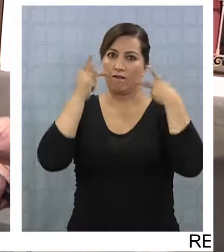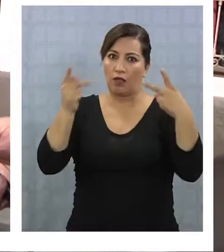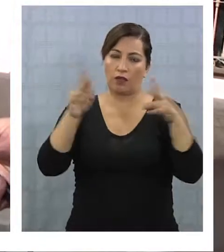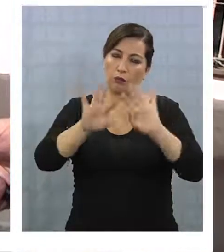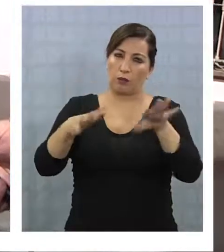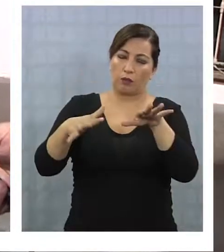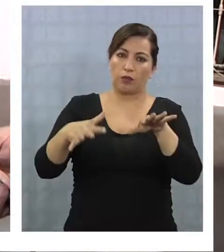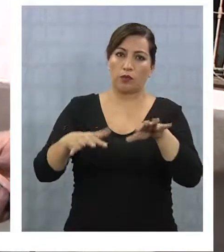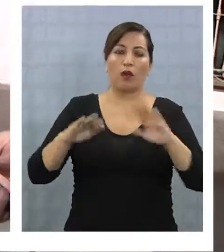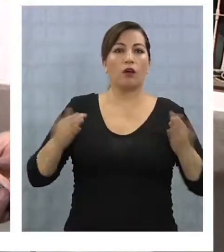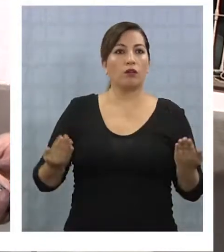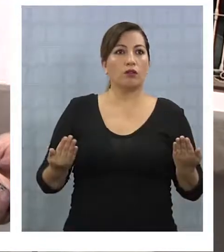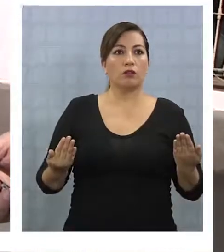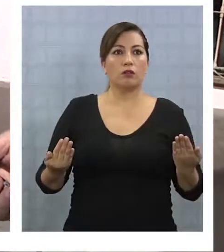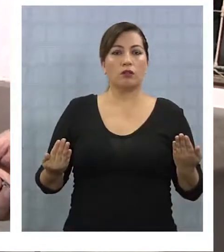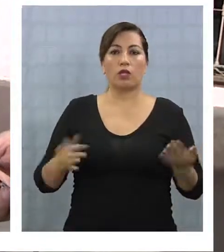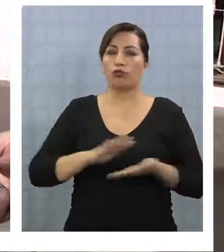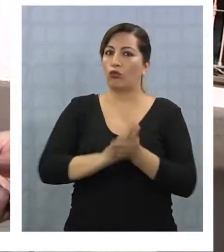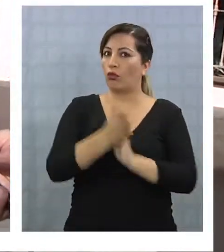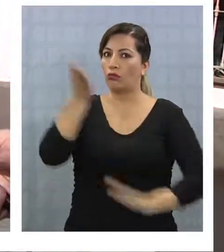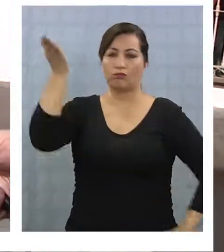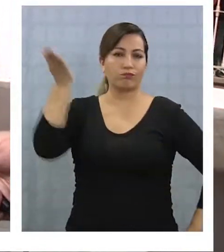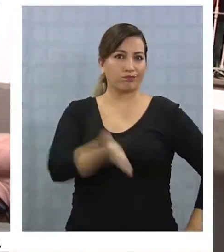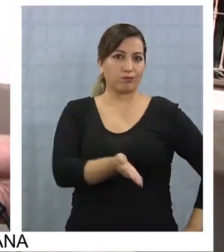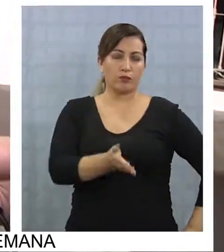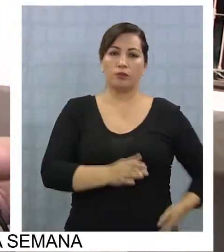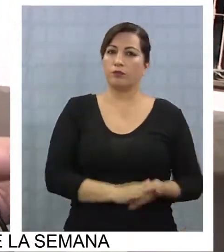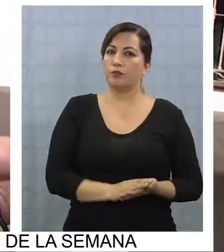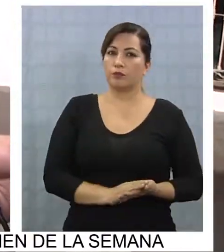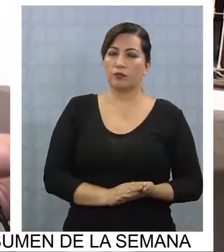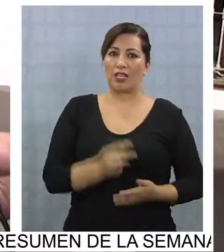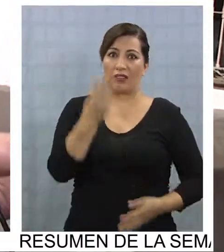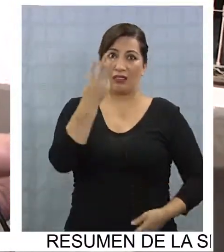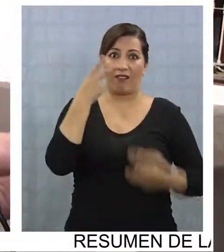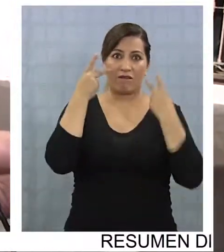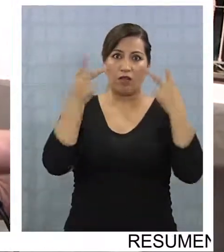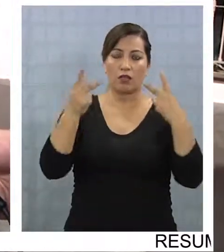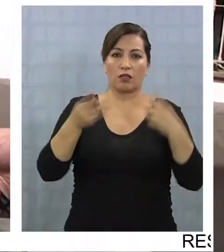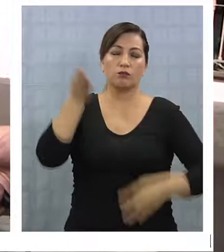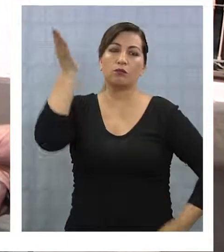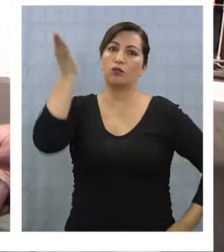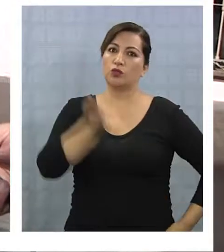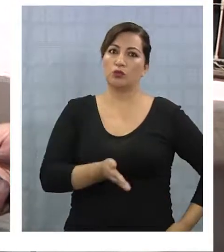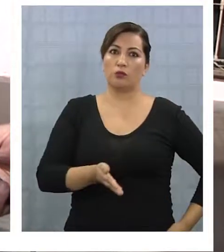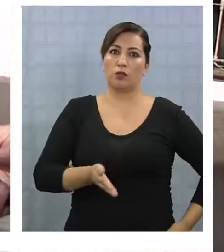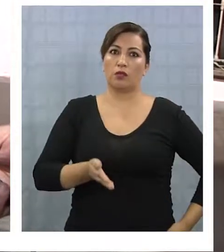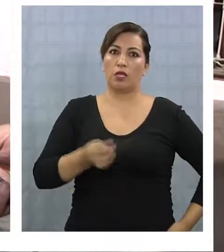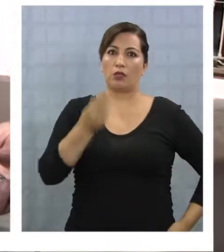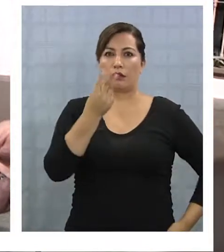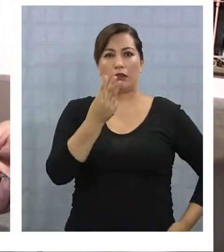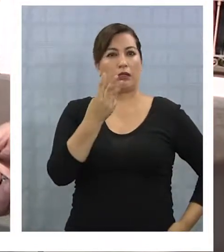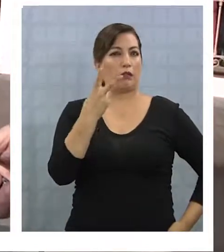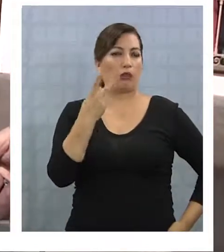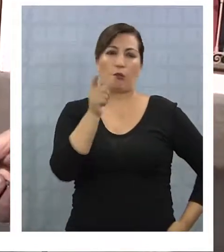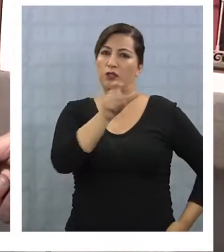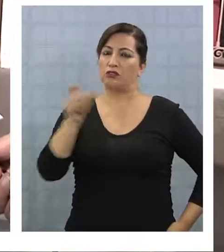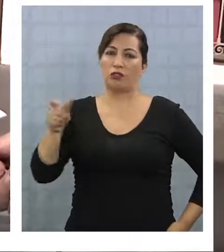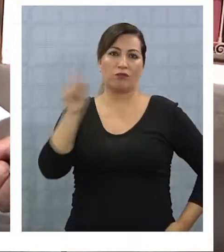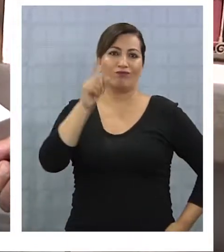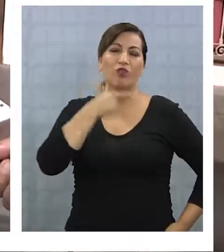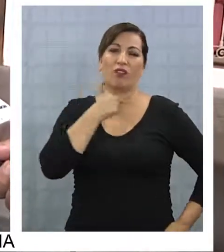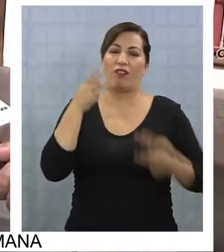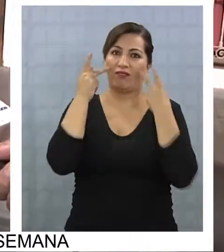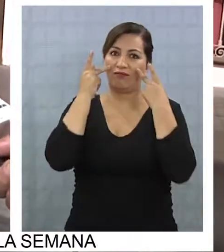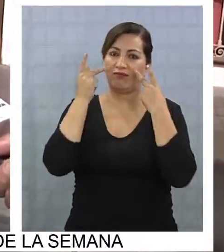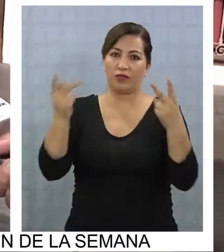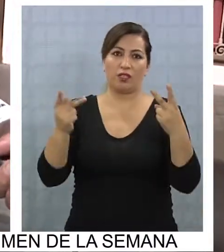bajo. Y ahora están todas suspendidas, ya hemos suspendido 3 salidas, que bajamos como 32 personas.